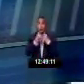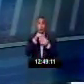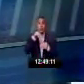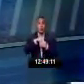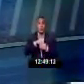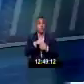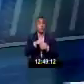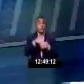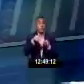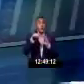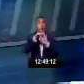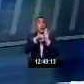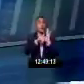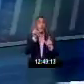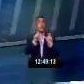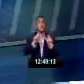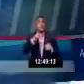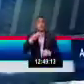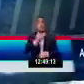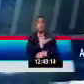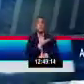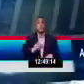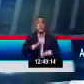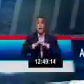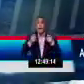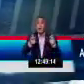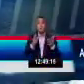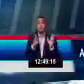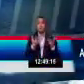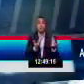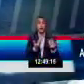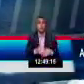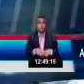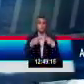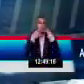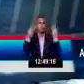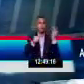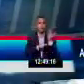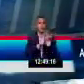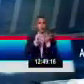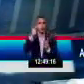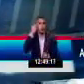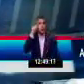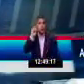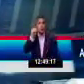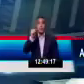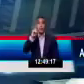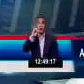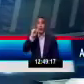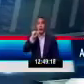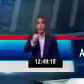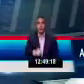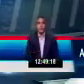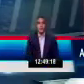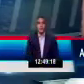debe presentar el presidente Lenín Moreno aún no está definida. Así lo anunció la ministra de Gobierno, María Paula Romo.